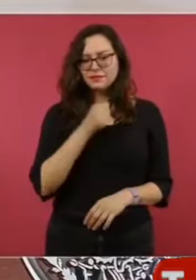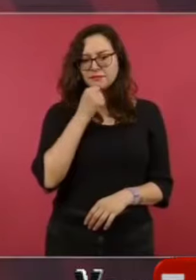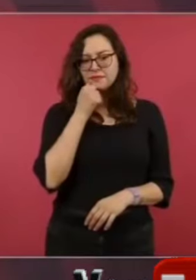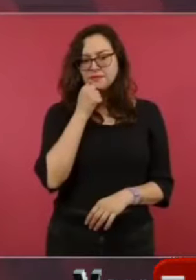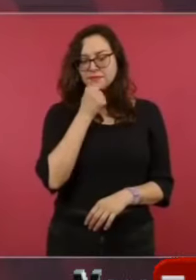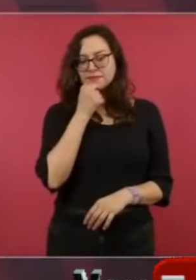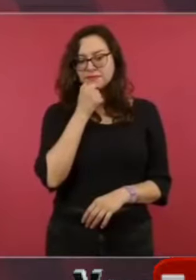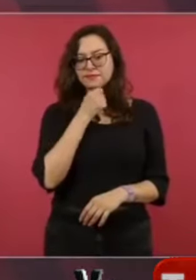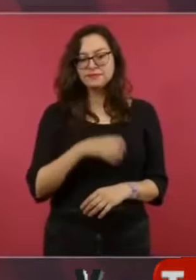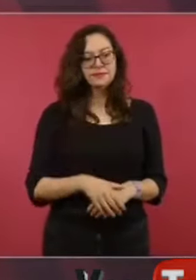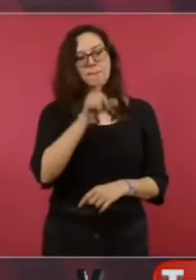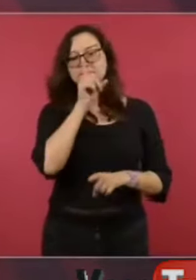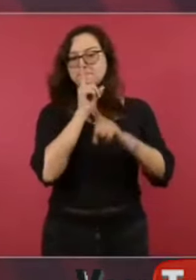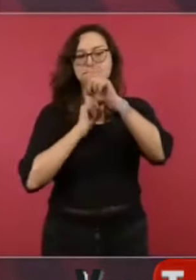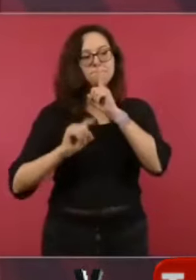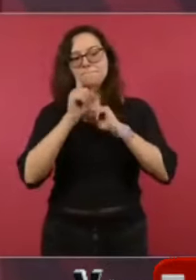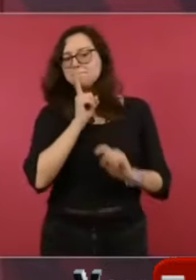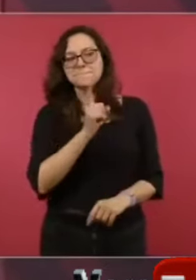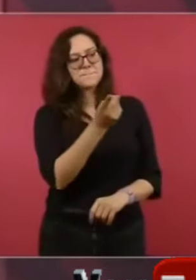y la verdad mentiroso,